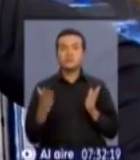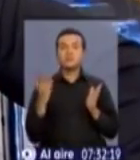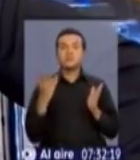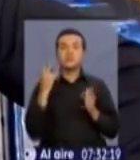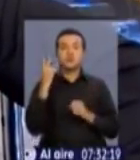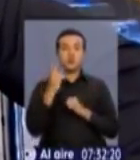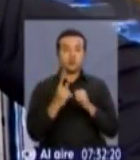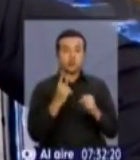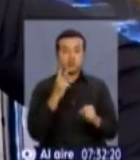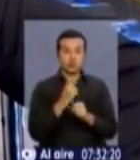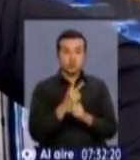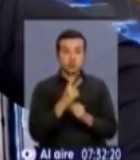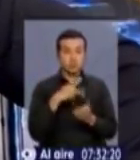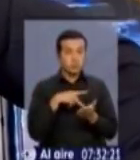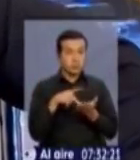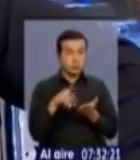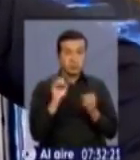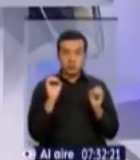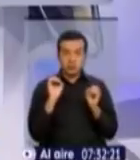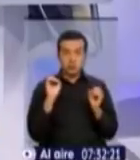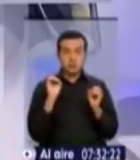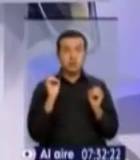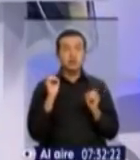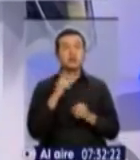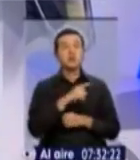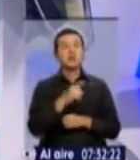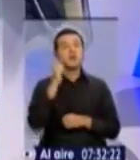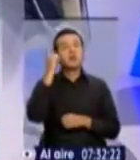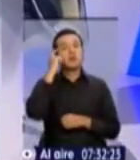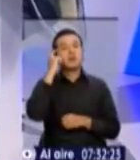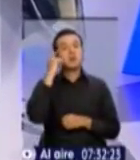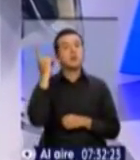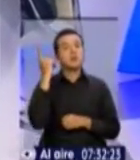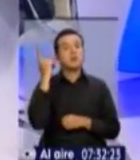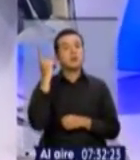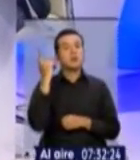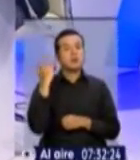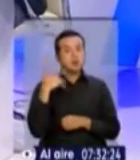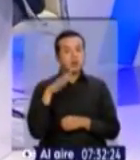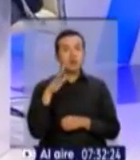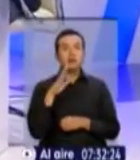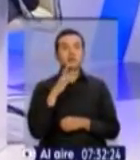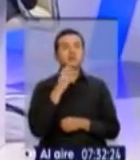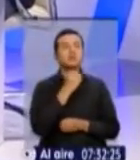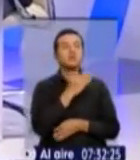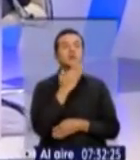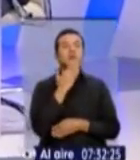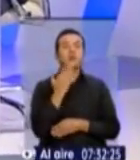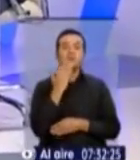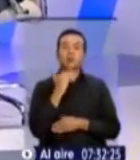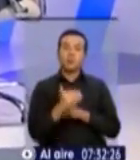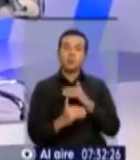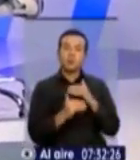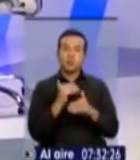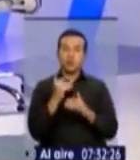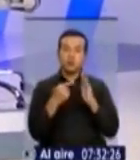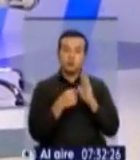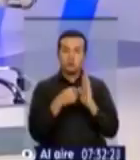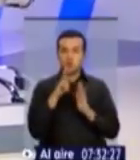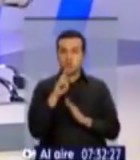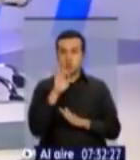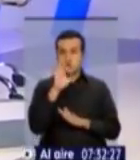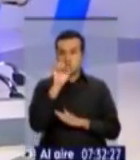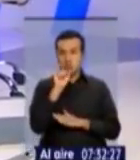en ese sentido pero también en ese sentido pero también se habla de una disminución progresiva del impuesto a la renta para volver